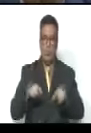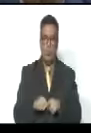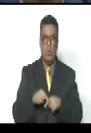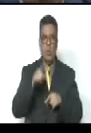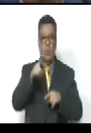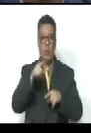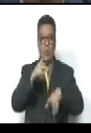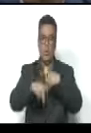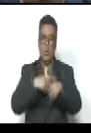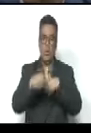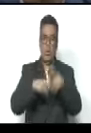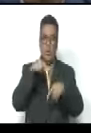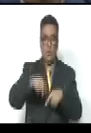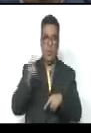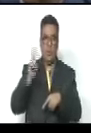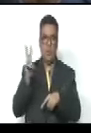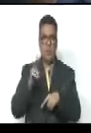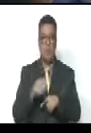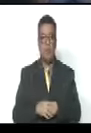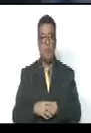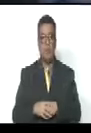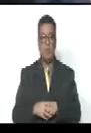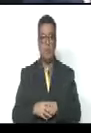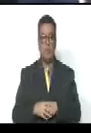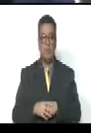de desarrollo para Venezuela.